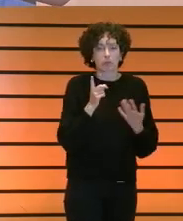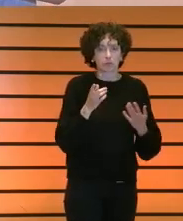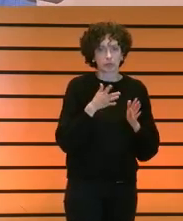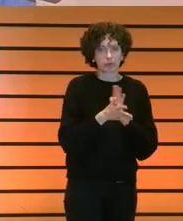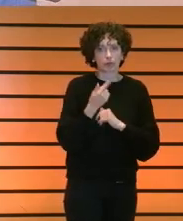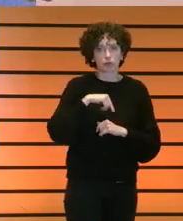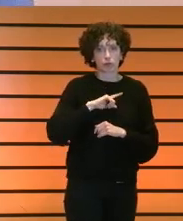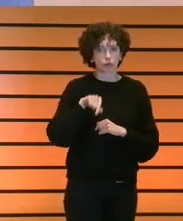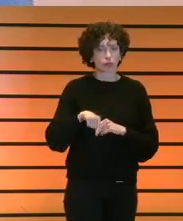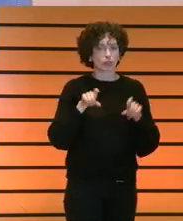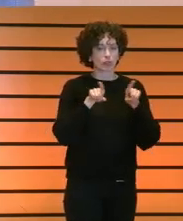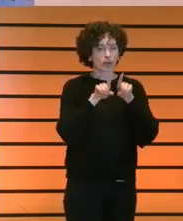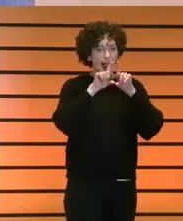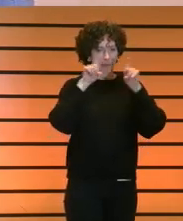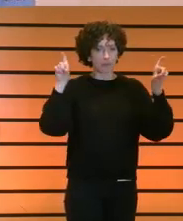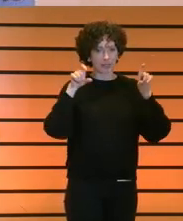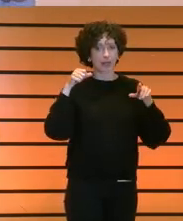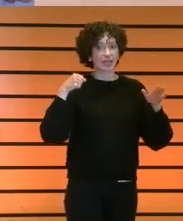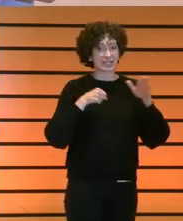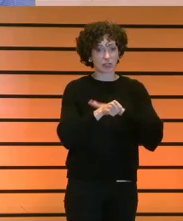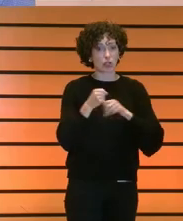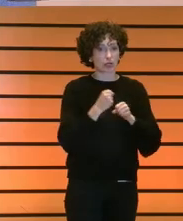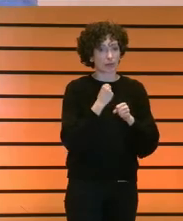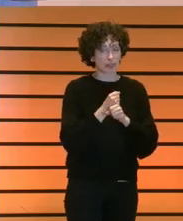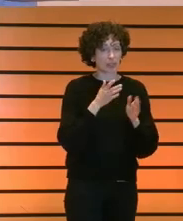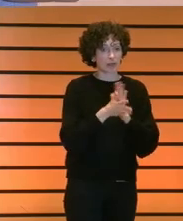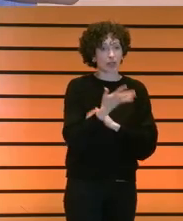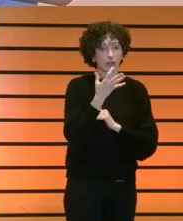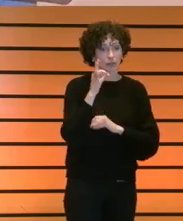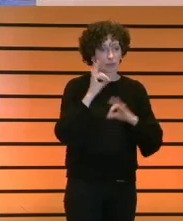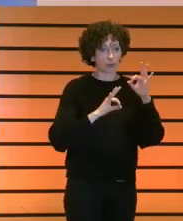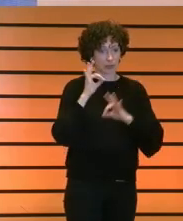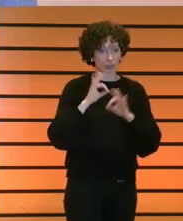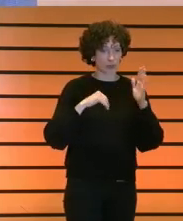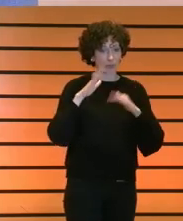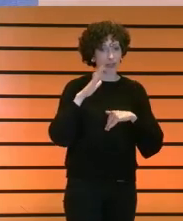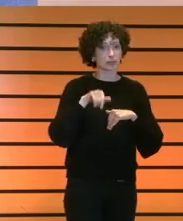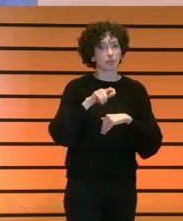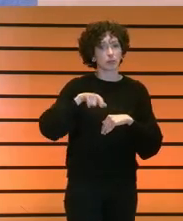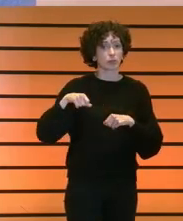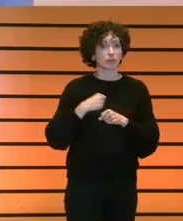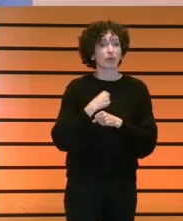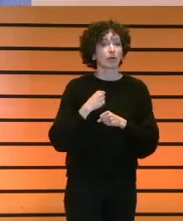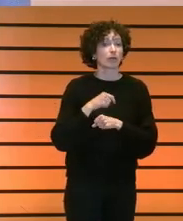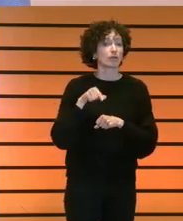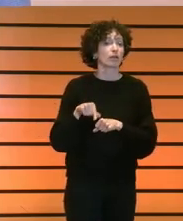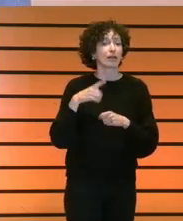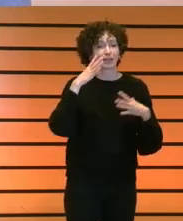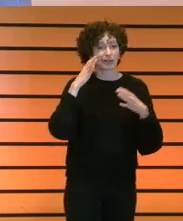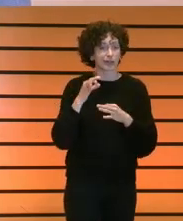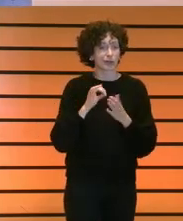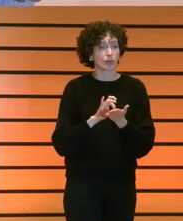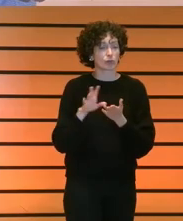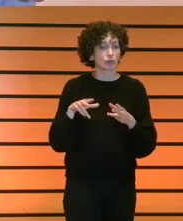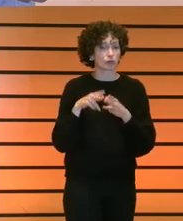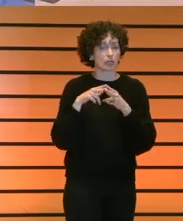ley, más del 50% de tu personal tiene que ser personal en situación en riesgo de exclusión social. No tienes que renunciar